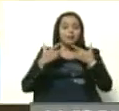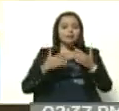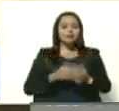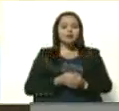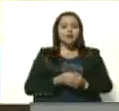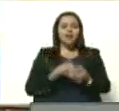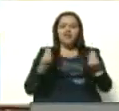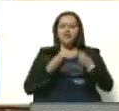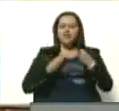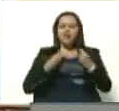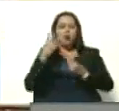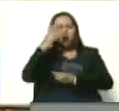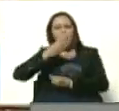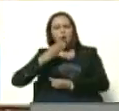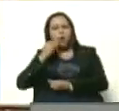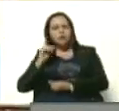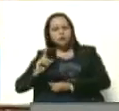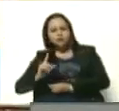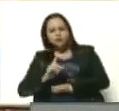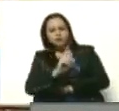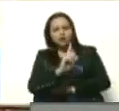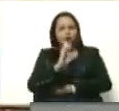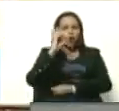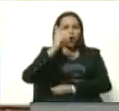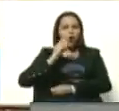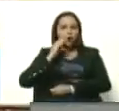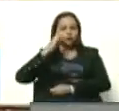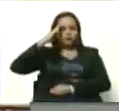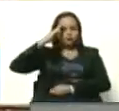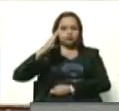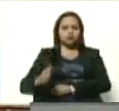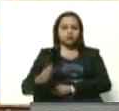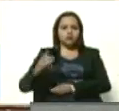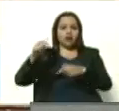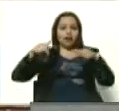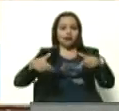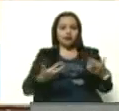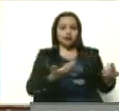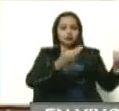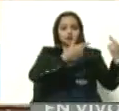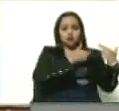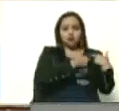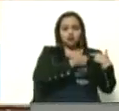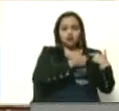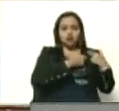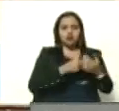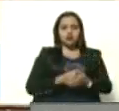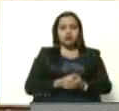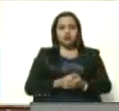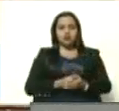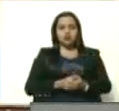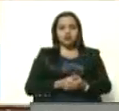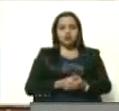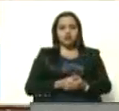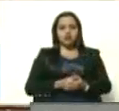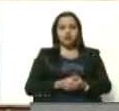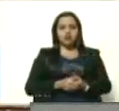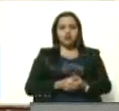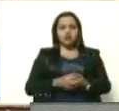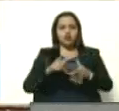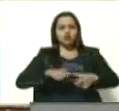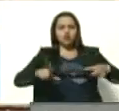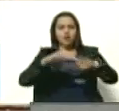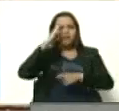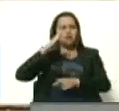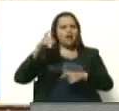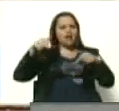joven, cuando vino como joven oficial a encargarse de un destacamento militar